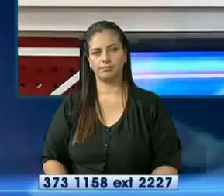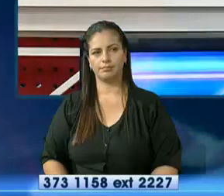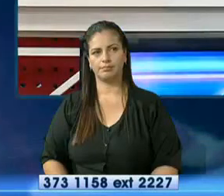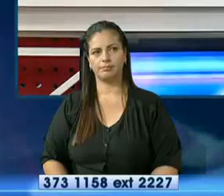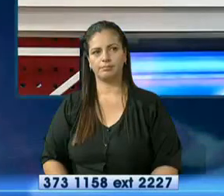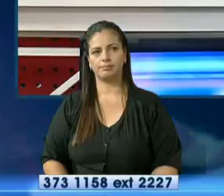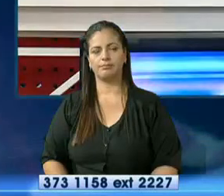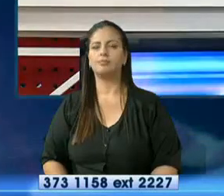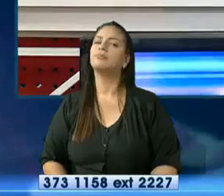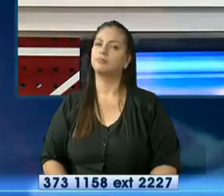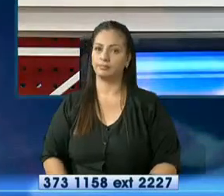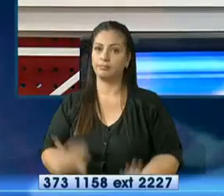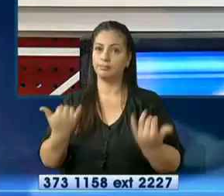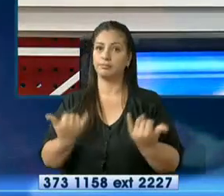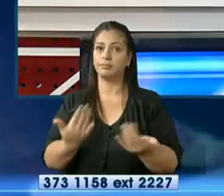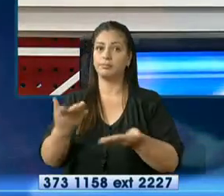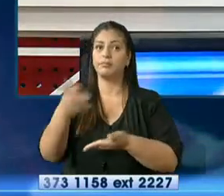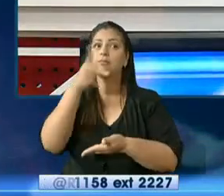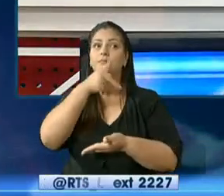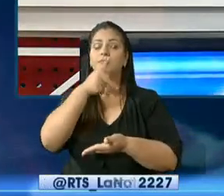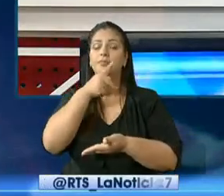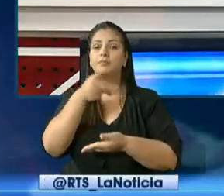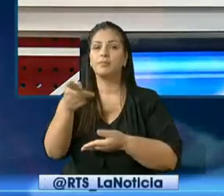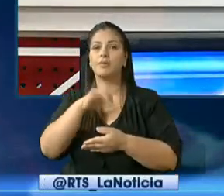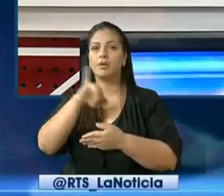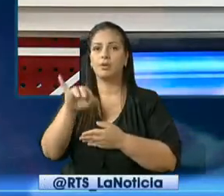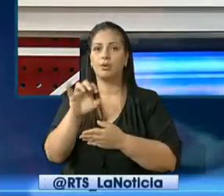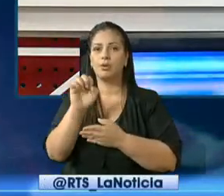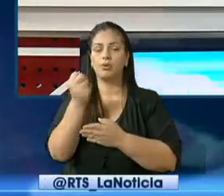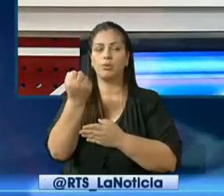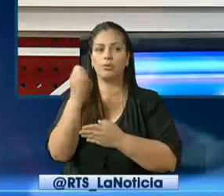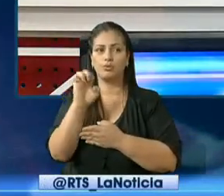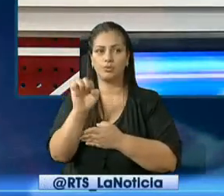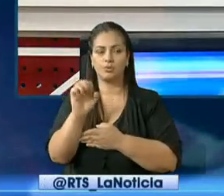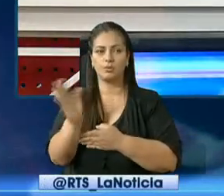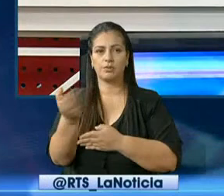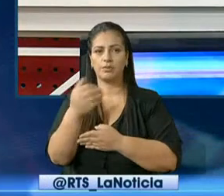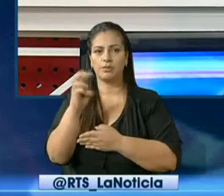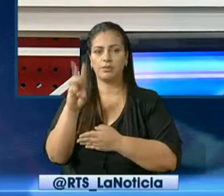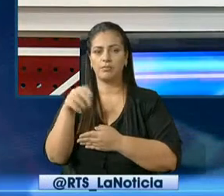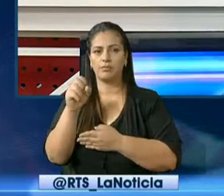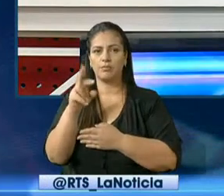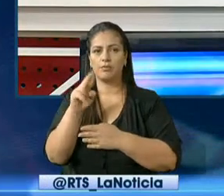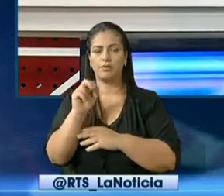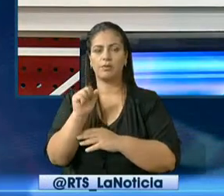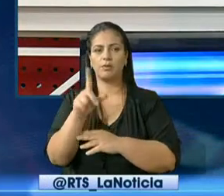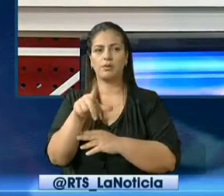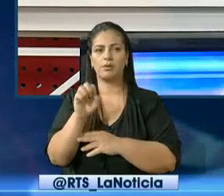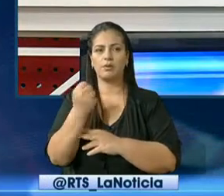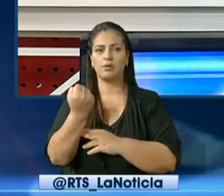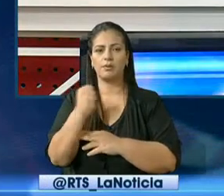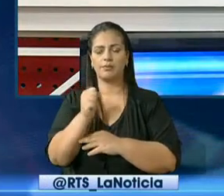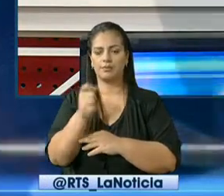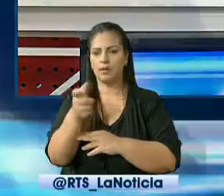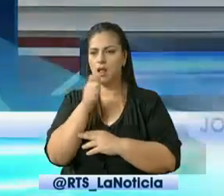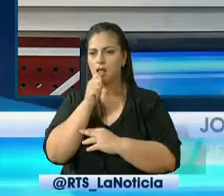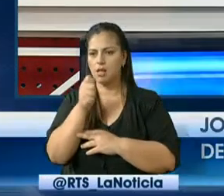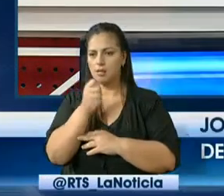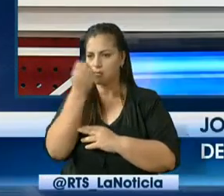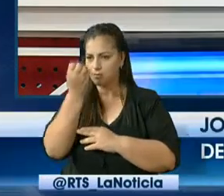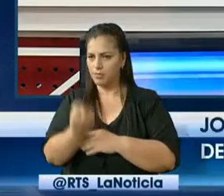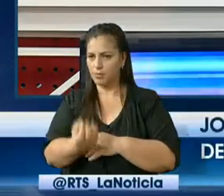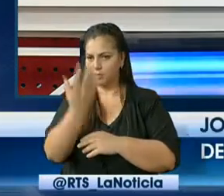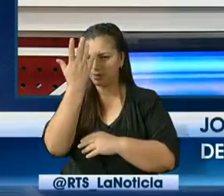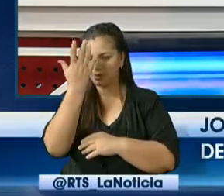Y bien, nos vamos inmediatamente a la capital de Maravilla, Puerto Viejo, para conversar con José Morales. Buenos días, José,